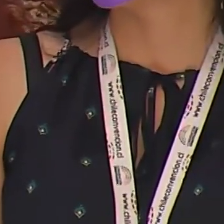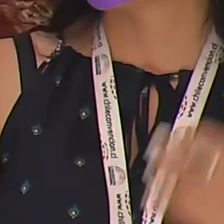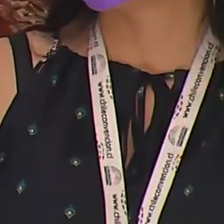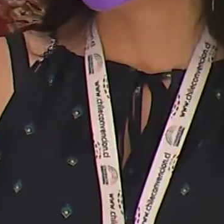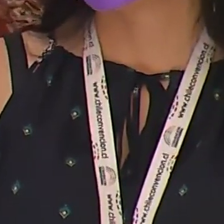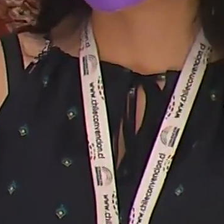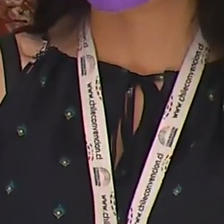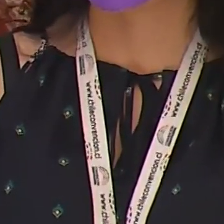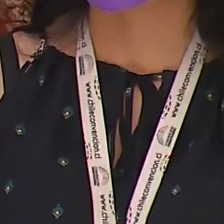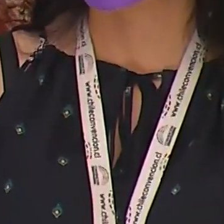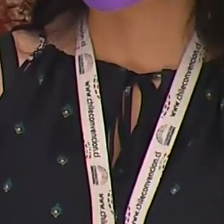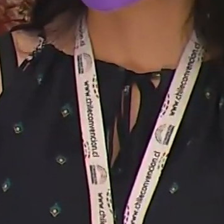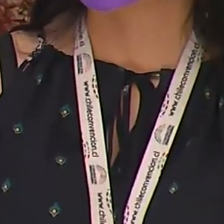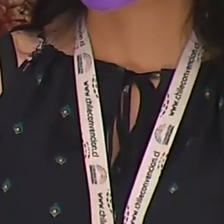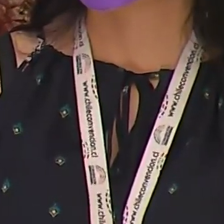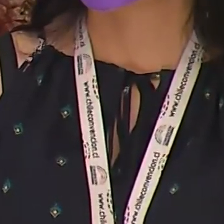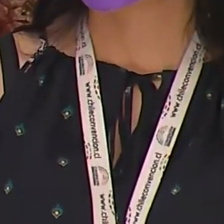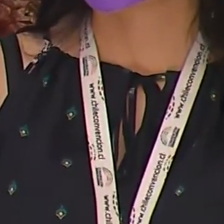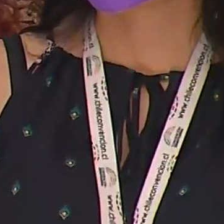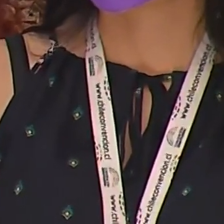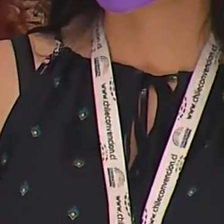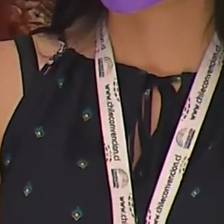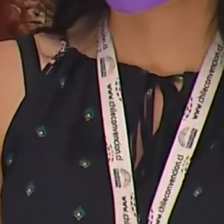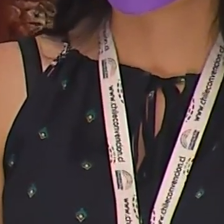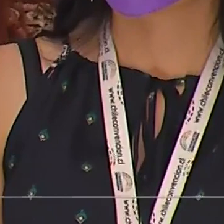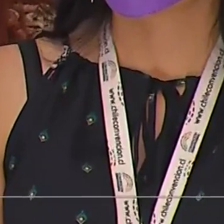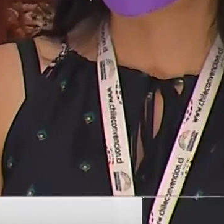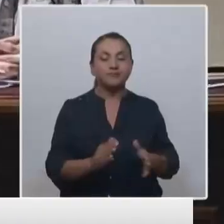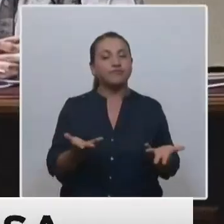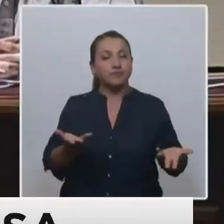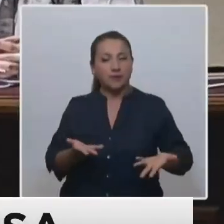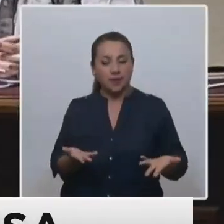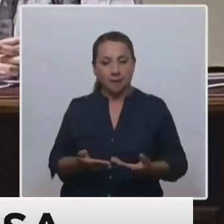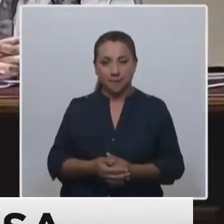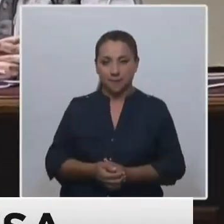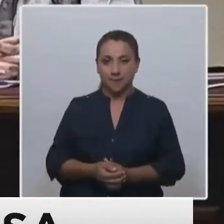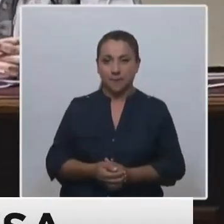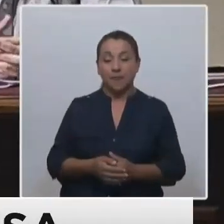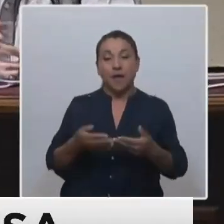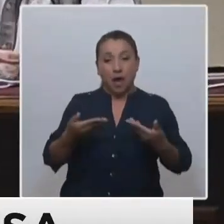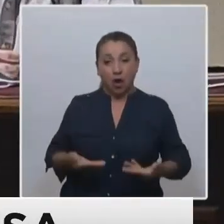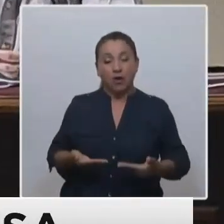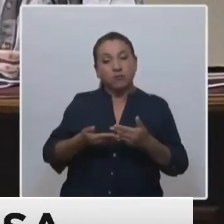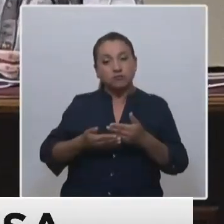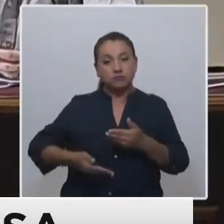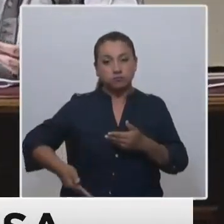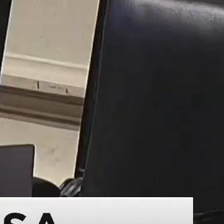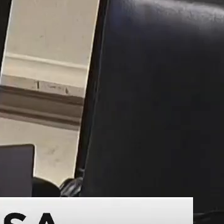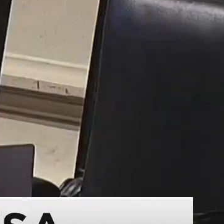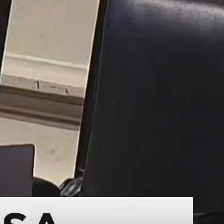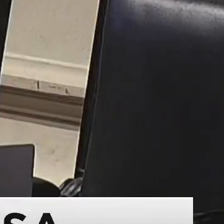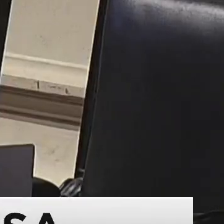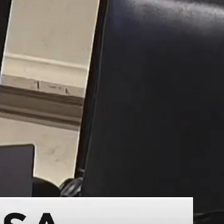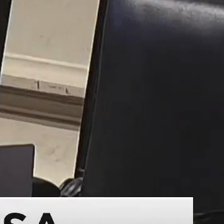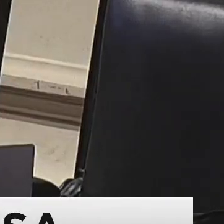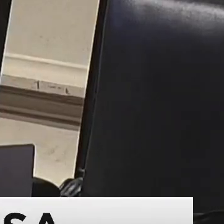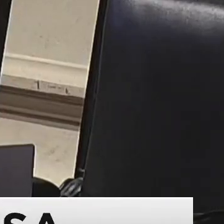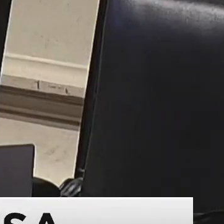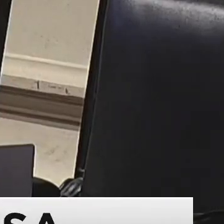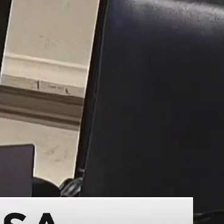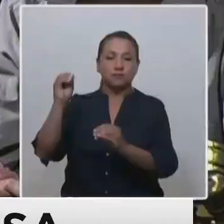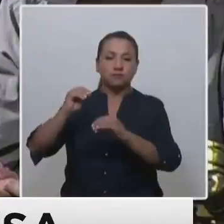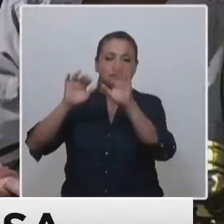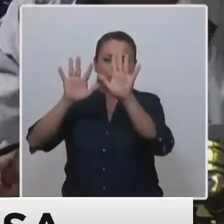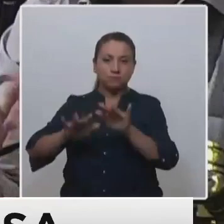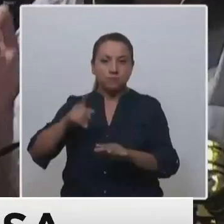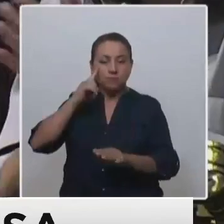a la colaboración a la nueva directiva que se va a formar. Tiempo de inducción que se hará corto. Contra el reloj, la